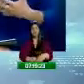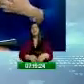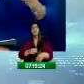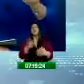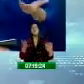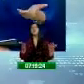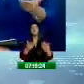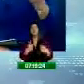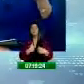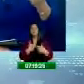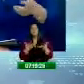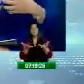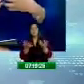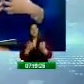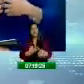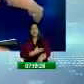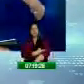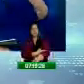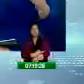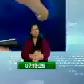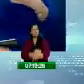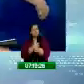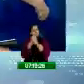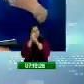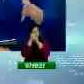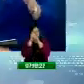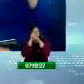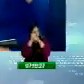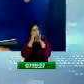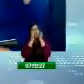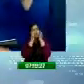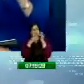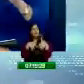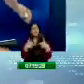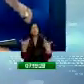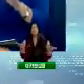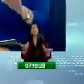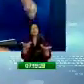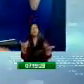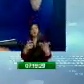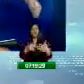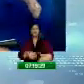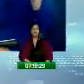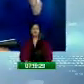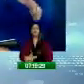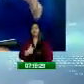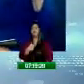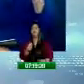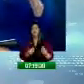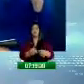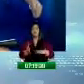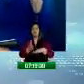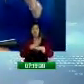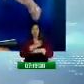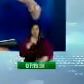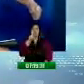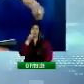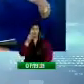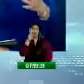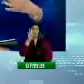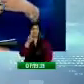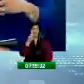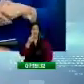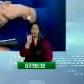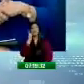ministra dónde nos la podemos realizar o cuál es el trámite a seguir, porque algunos señalan haber llamado al